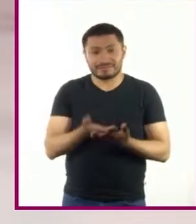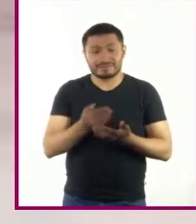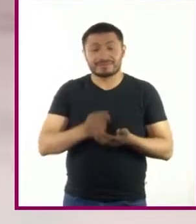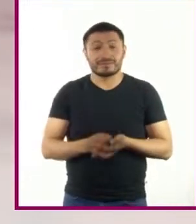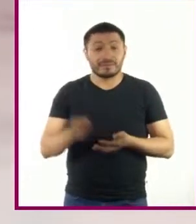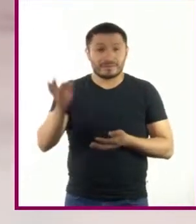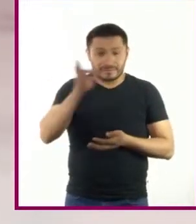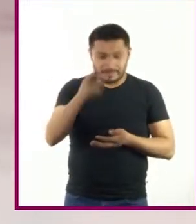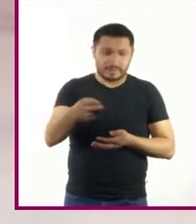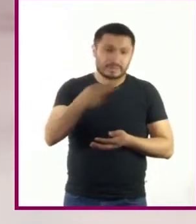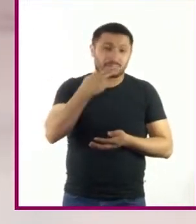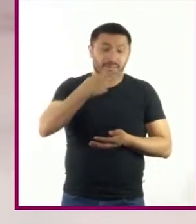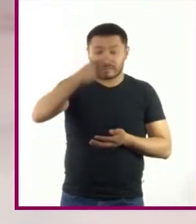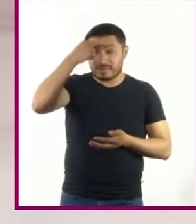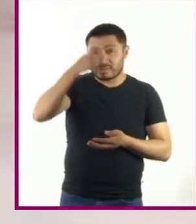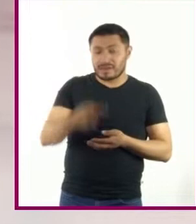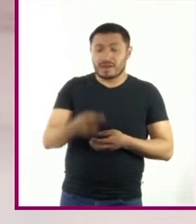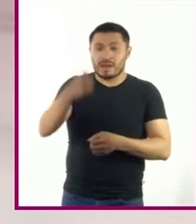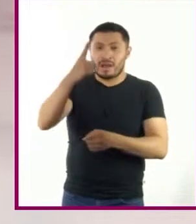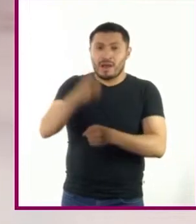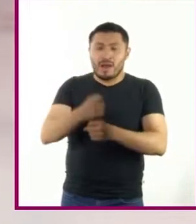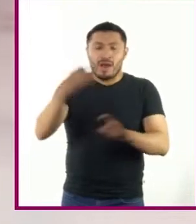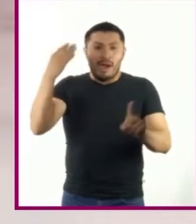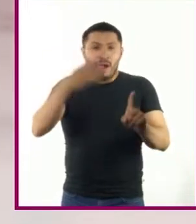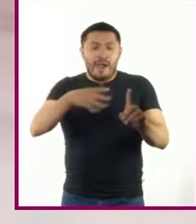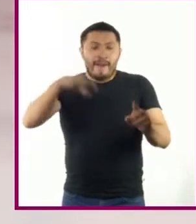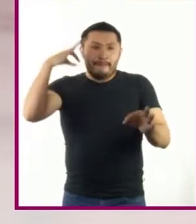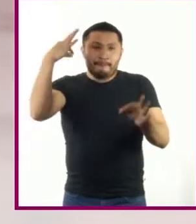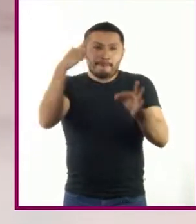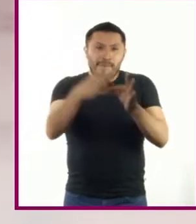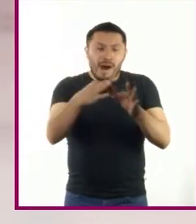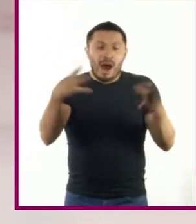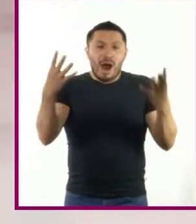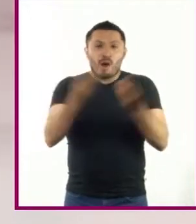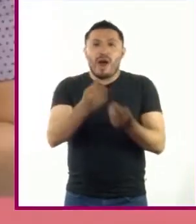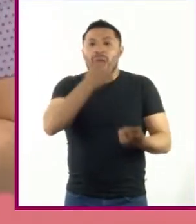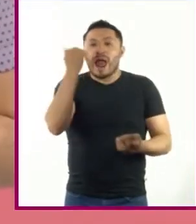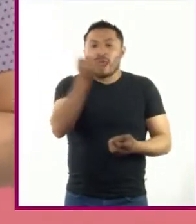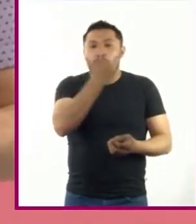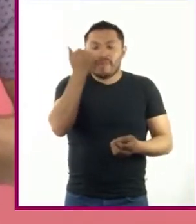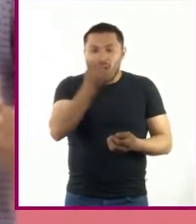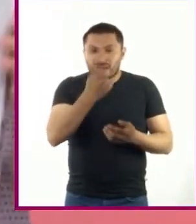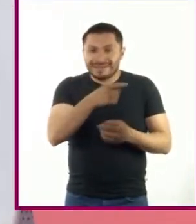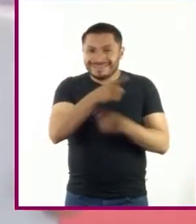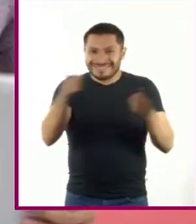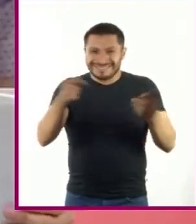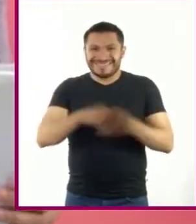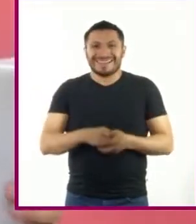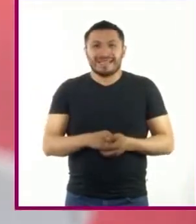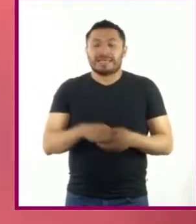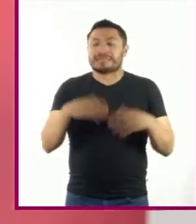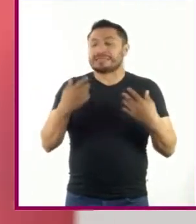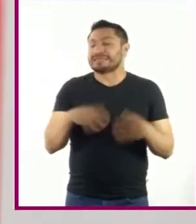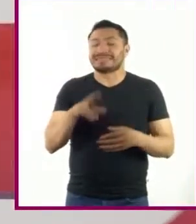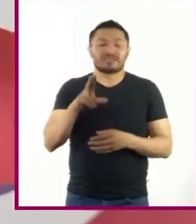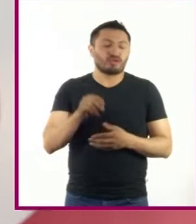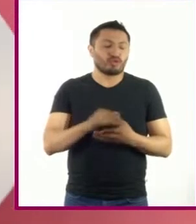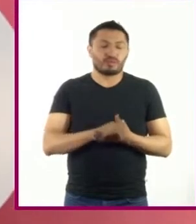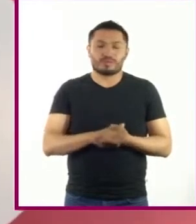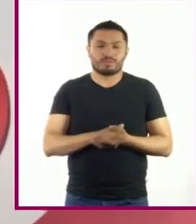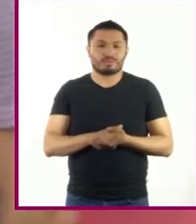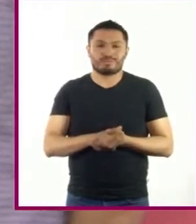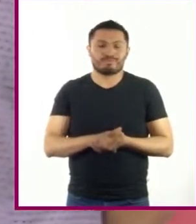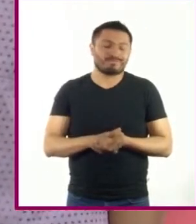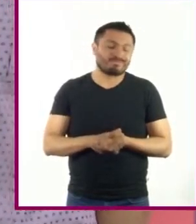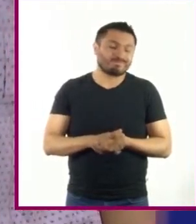Puede ayudarnos a hacer el primer reto con las alumnas y alumnos. Ay, profesora, ¿cómo cree?